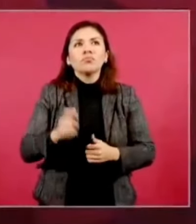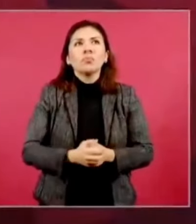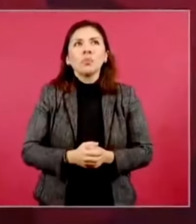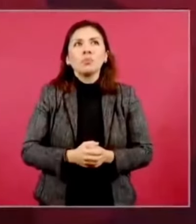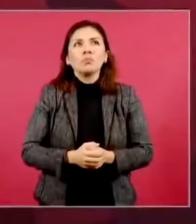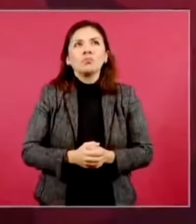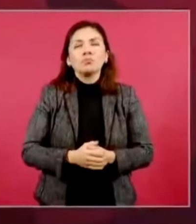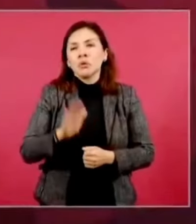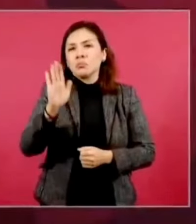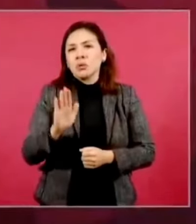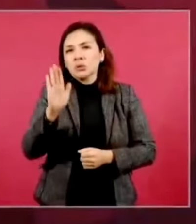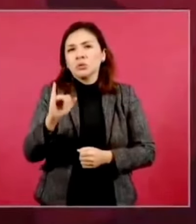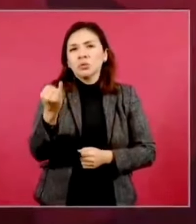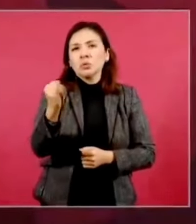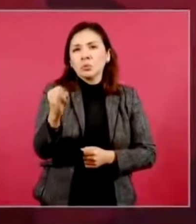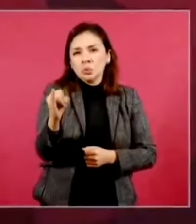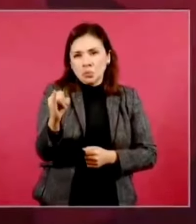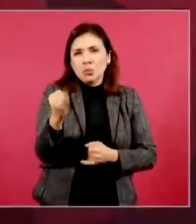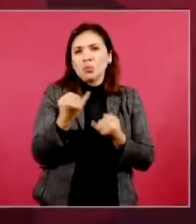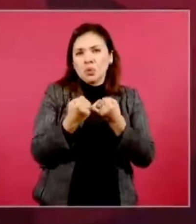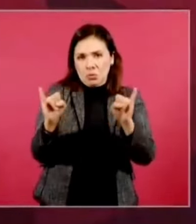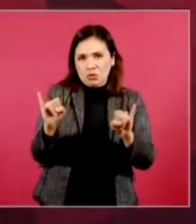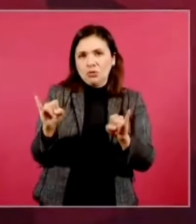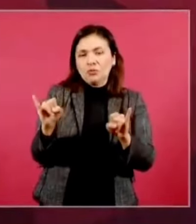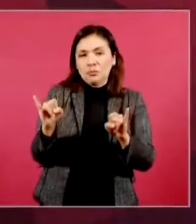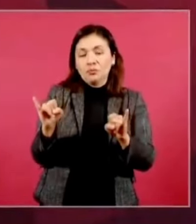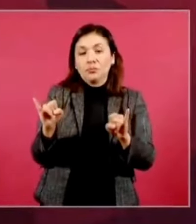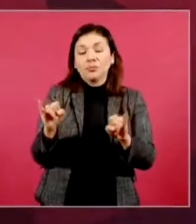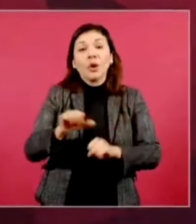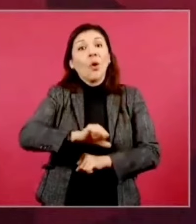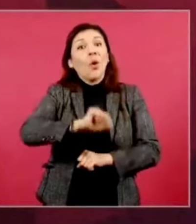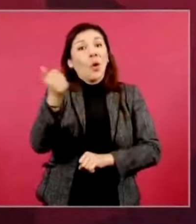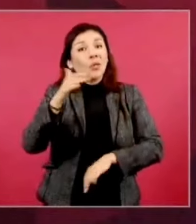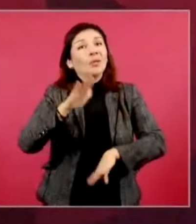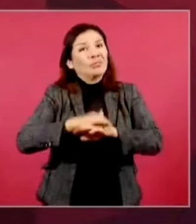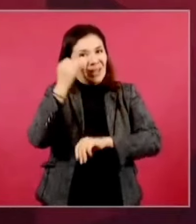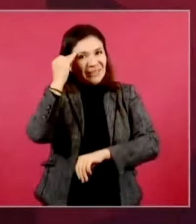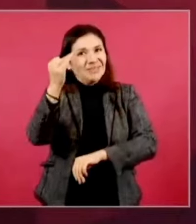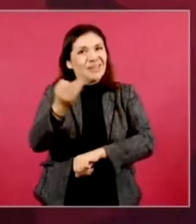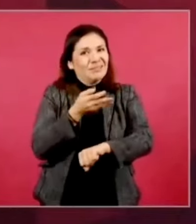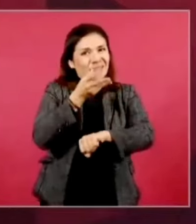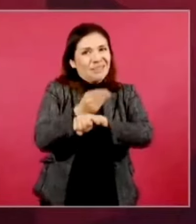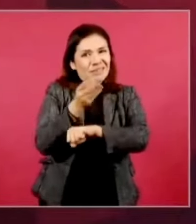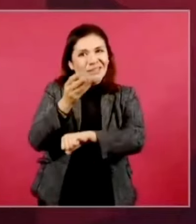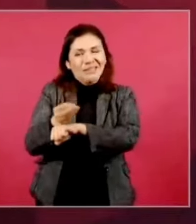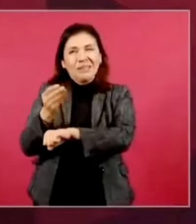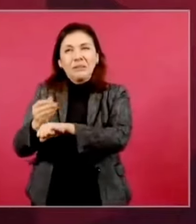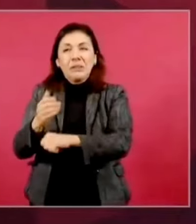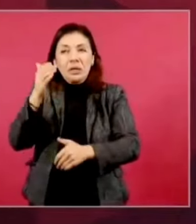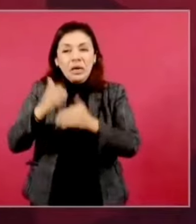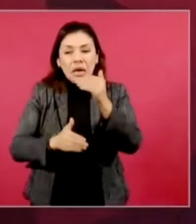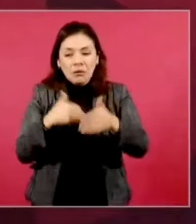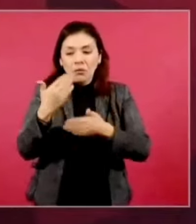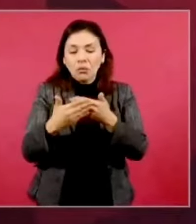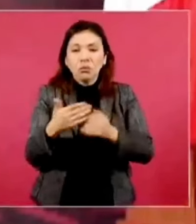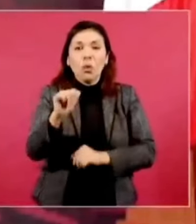como en junio. Y el otro, que nos va a llevar más tiempo, lo vamos a terminar en